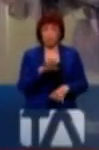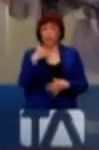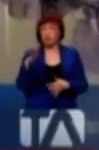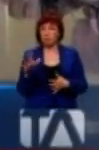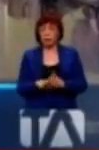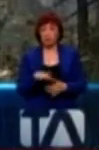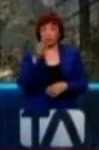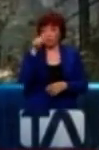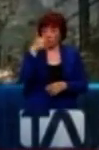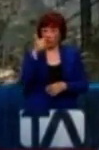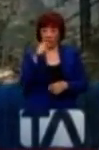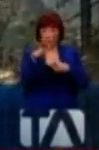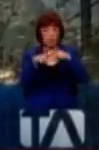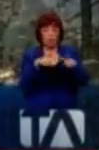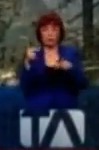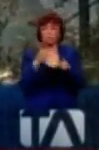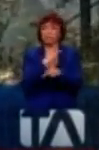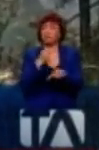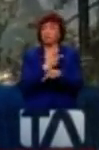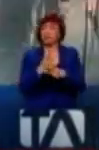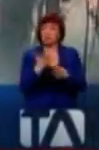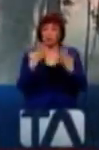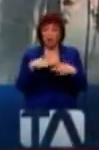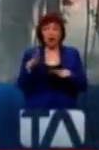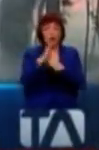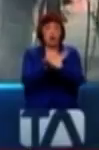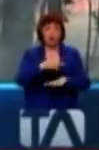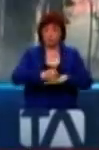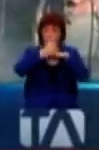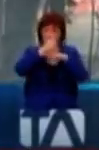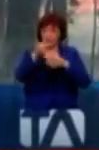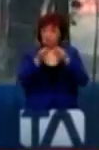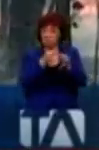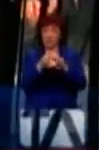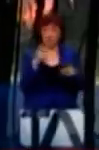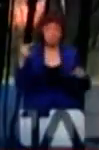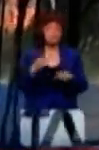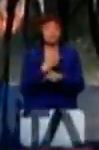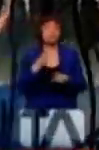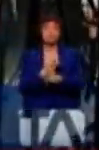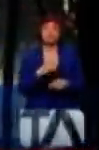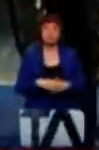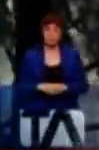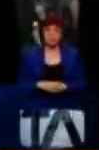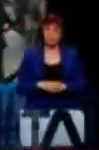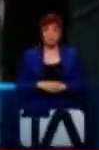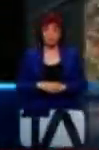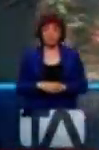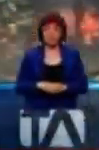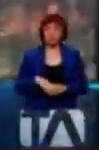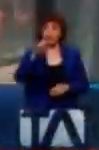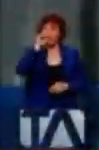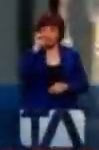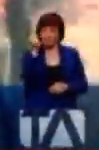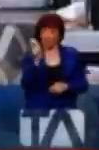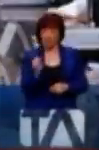10 focos determinados por las autoridades en la provincia de Pichincha y parte de la Sierra Central. Esta